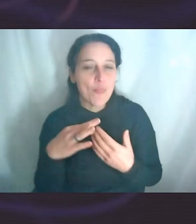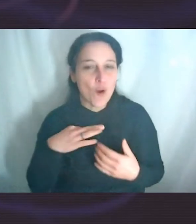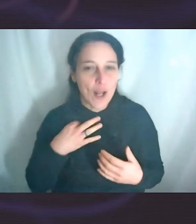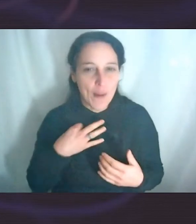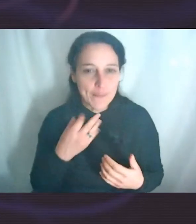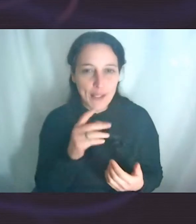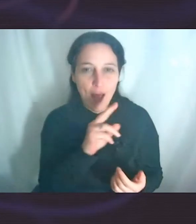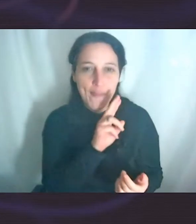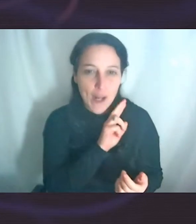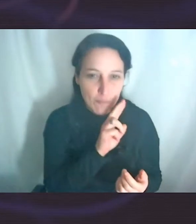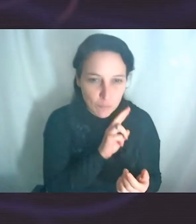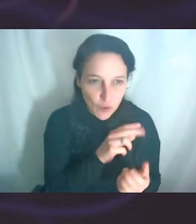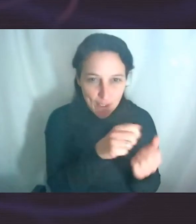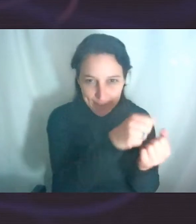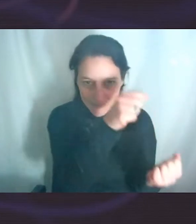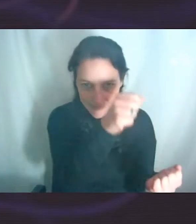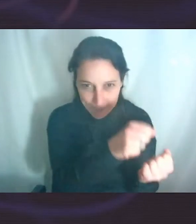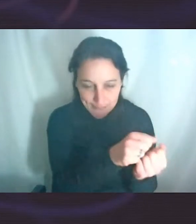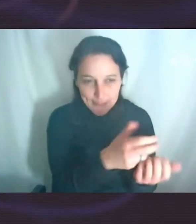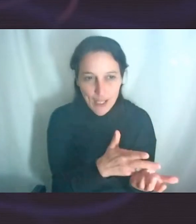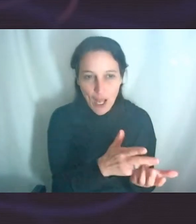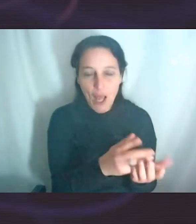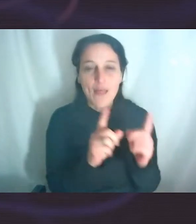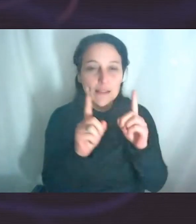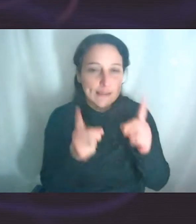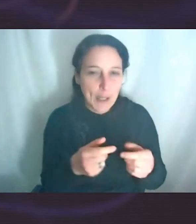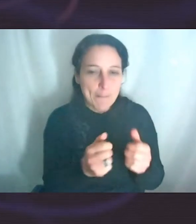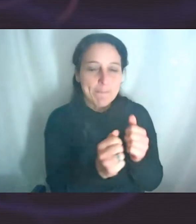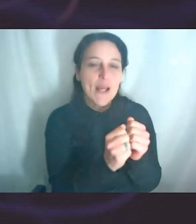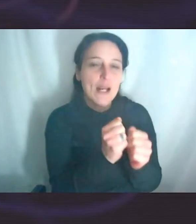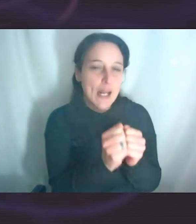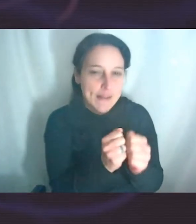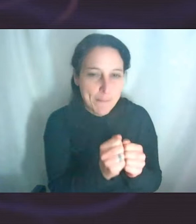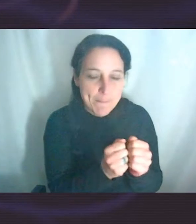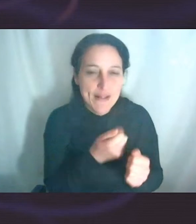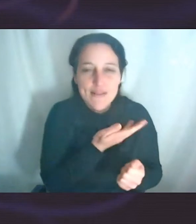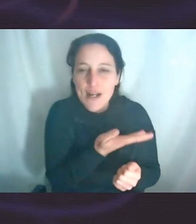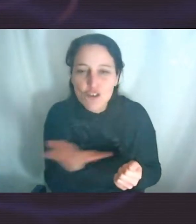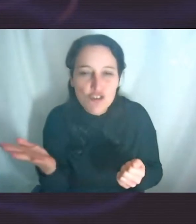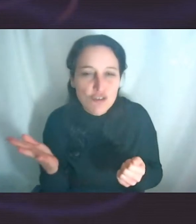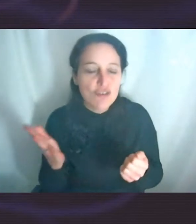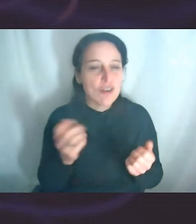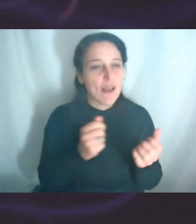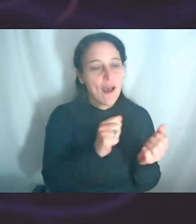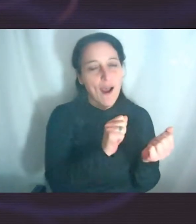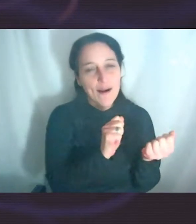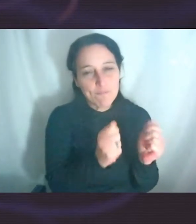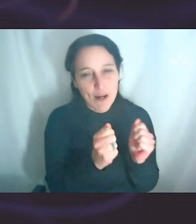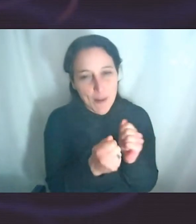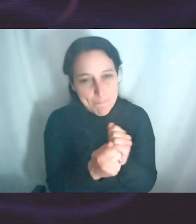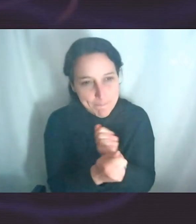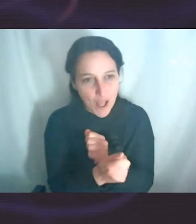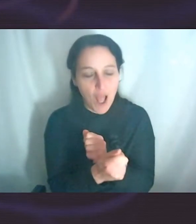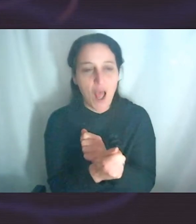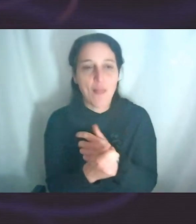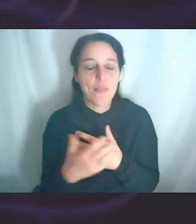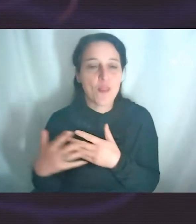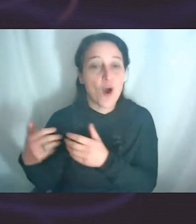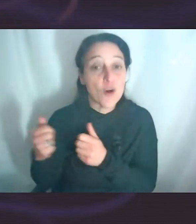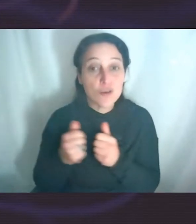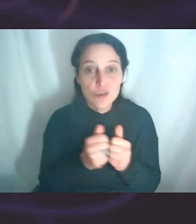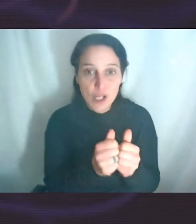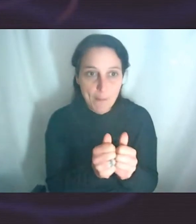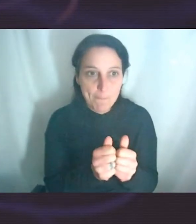diversifica el talento en las empresas y genera un cambio en la sociedad. Y bueno, esto lo hacemos con apoyo y mentoría para la búsqueda del